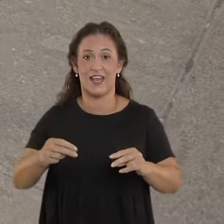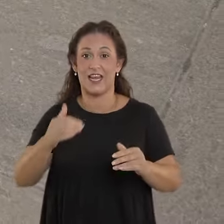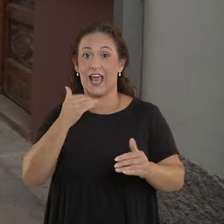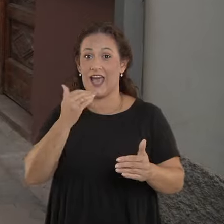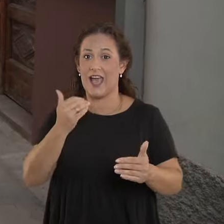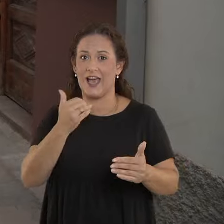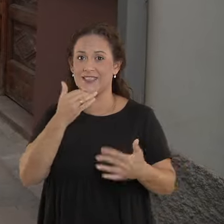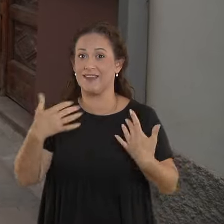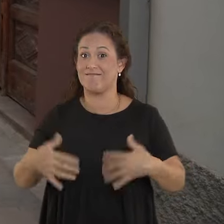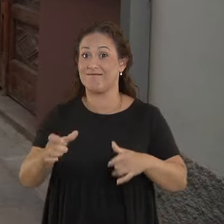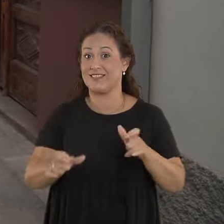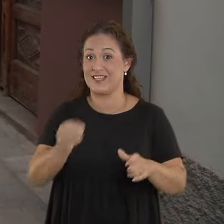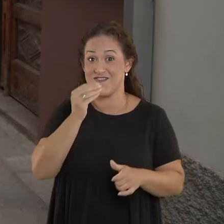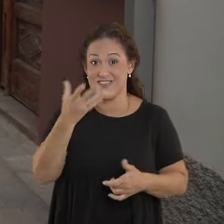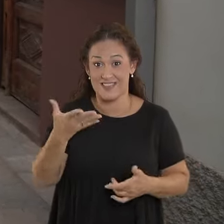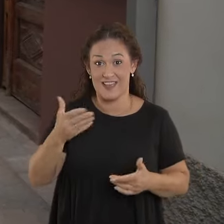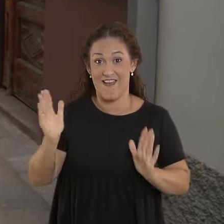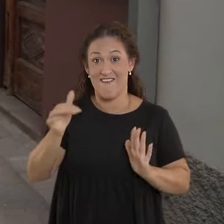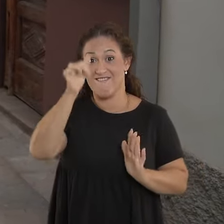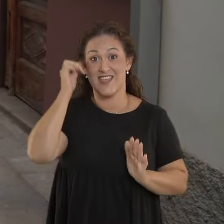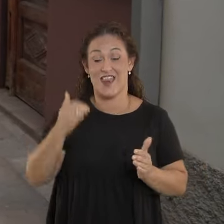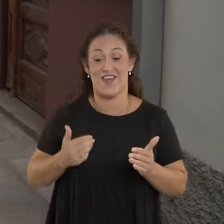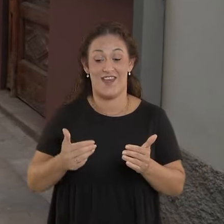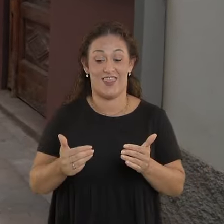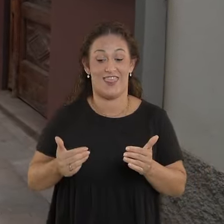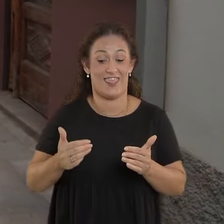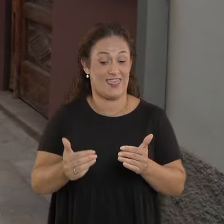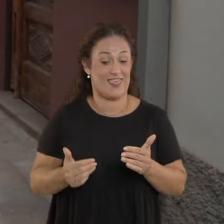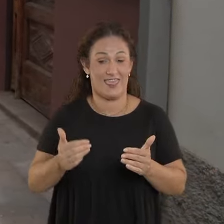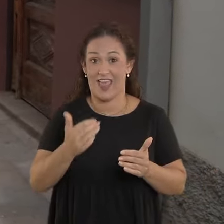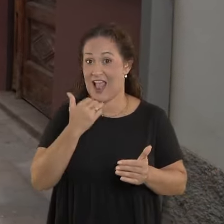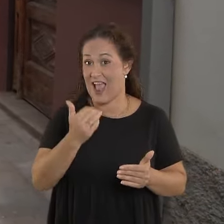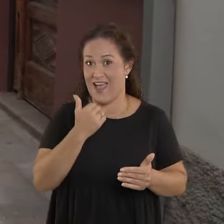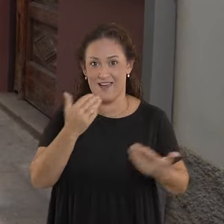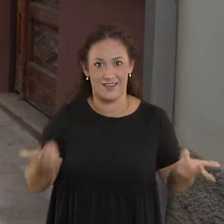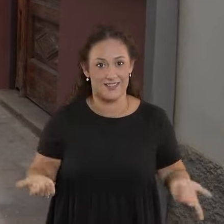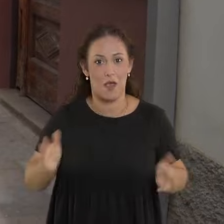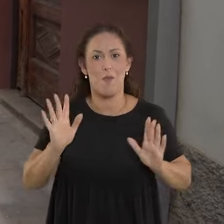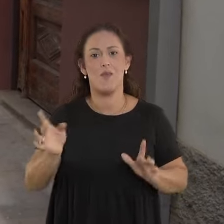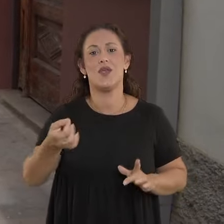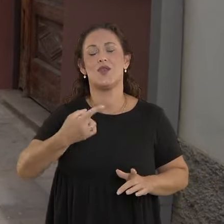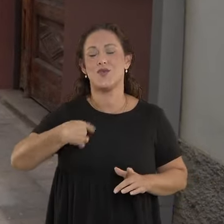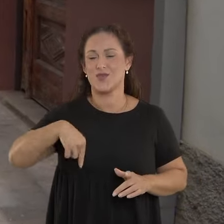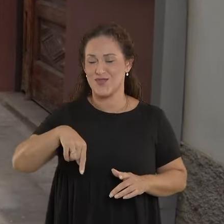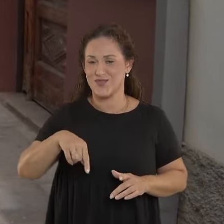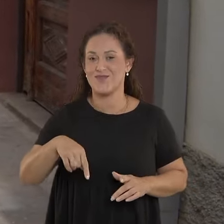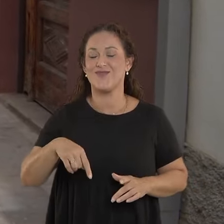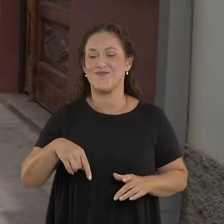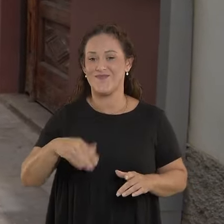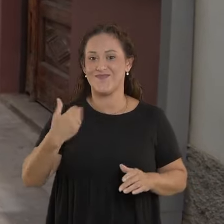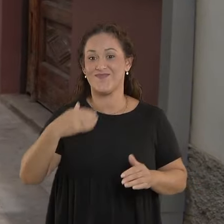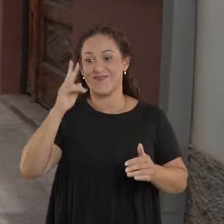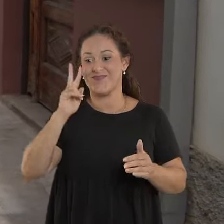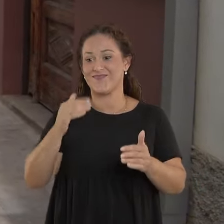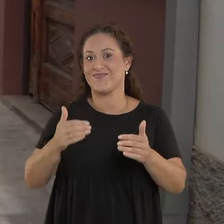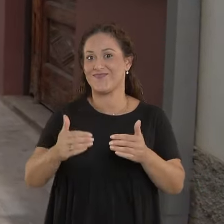llegó. Gente fantástica, el final del verano lo tenemos prácticamente encima. Pero nosotros tenemos ya la